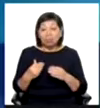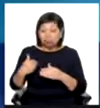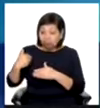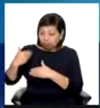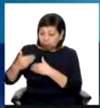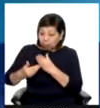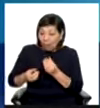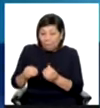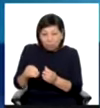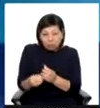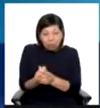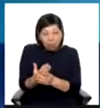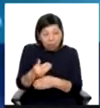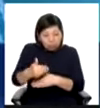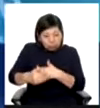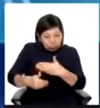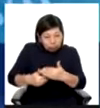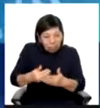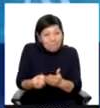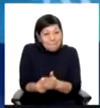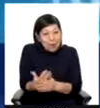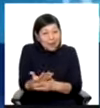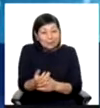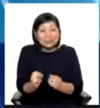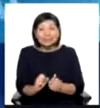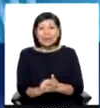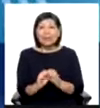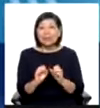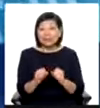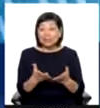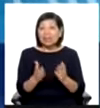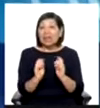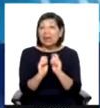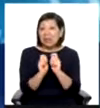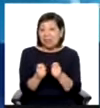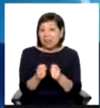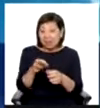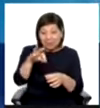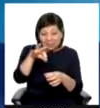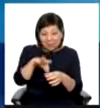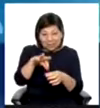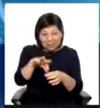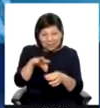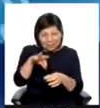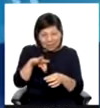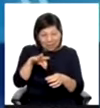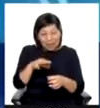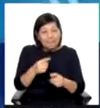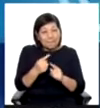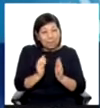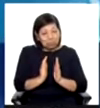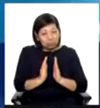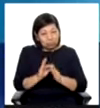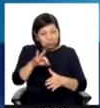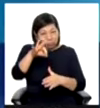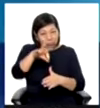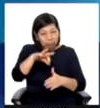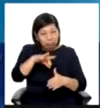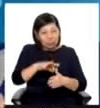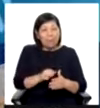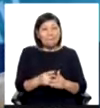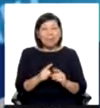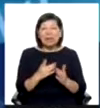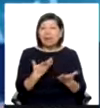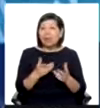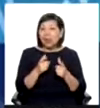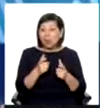se produzca la semilla. Donde hay semilleristas, les otorgamos la semilla prebásica, básica a los semilleristas